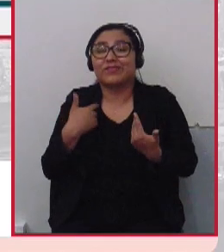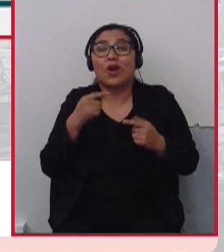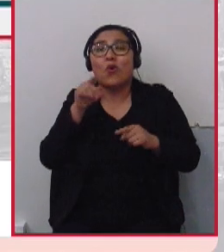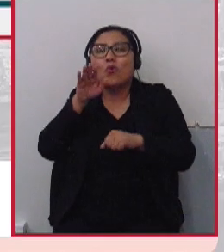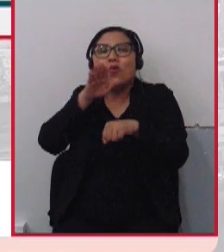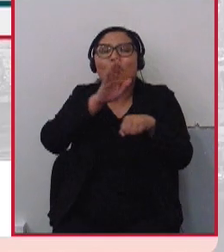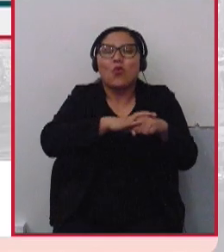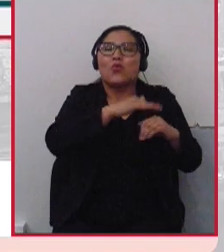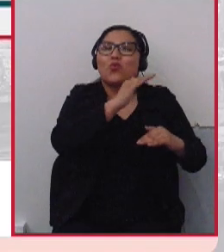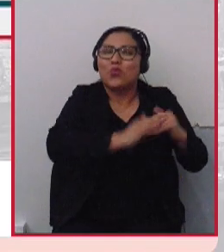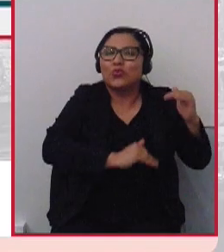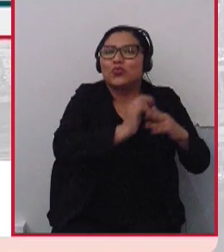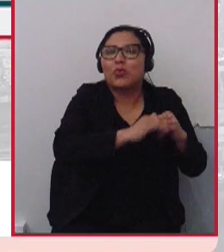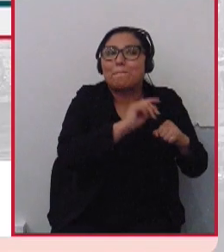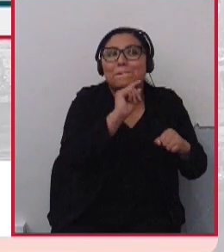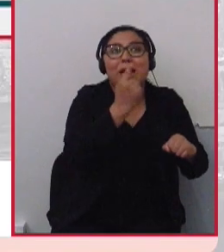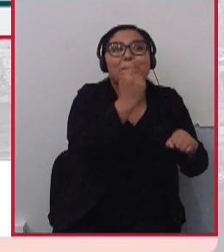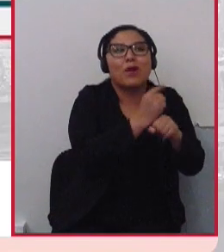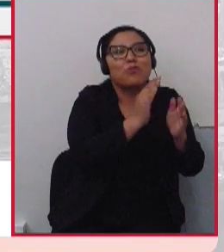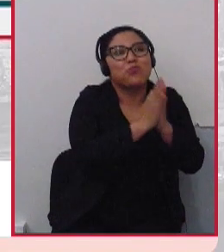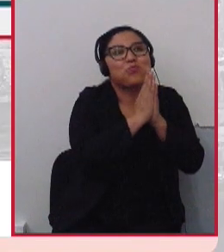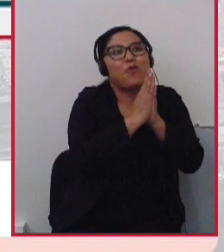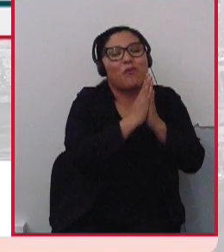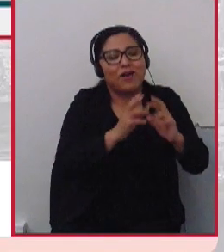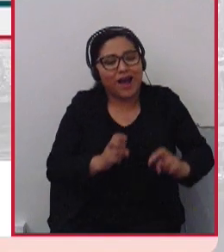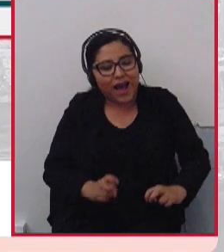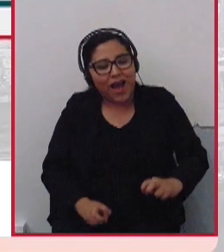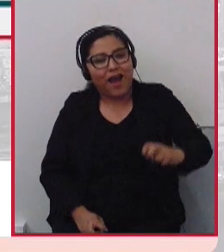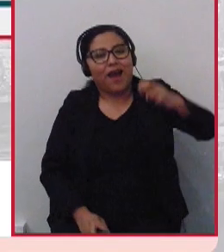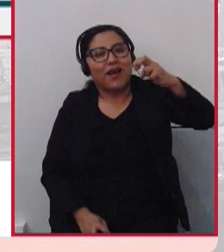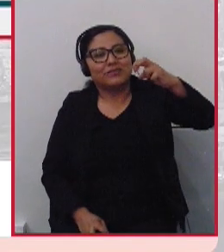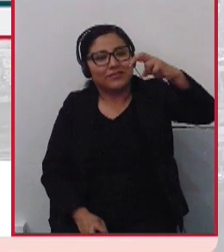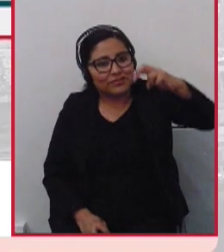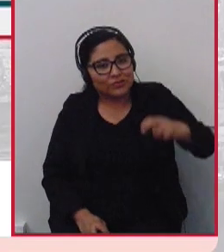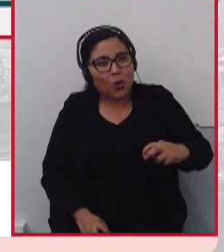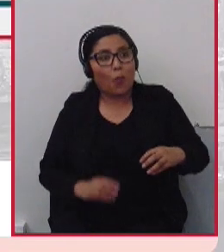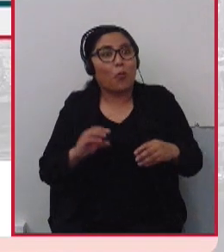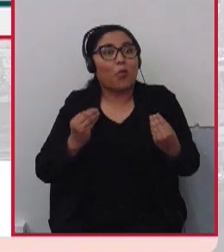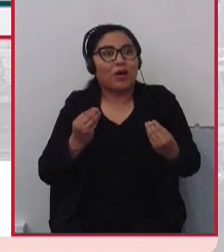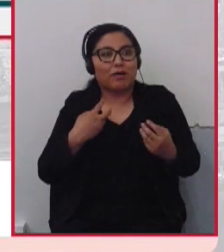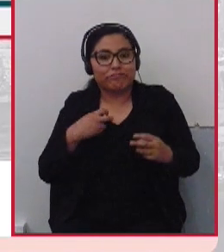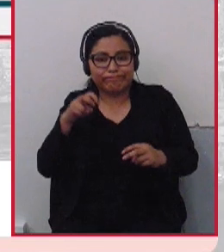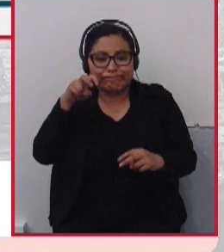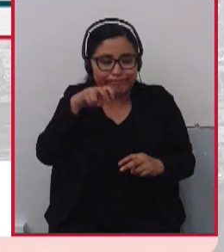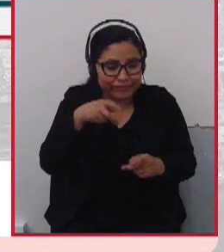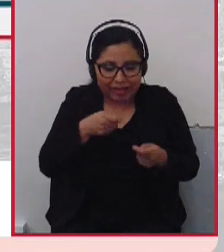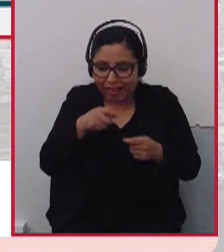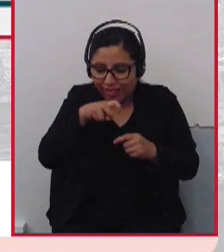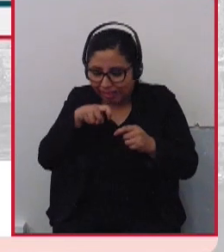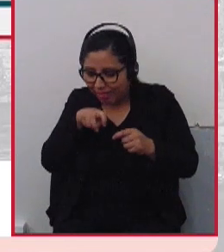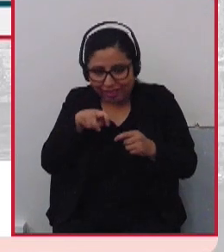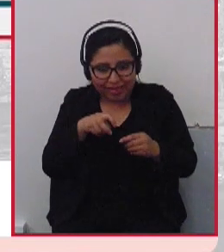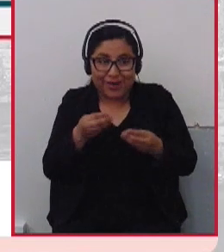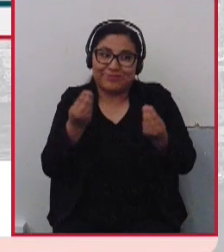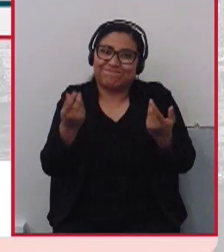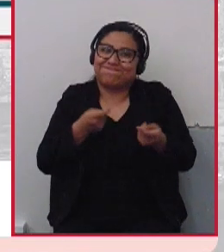constructor. Lo primero que tiene que poner es el ascensor, porque si no perdemos el control de la planta.